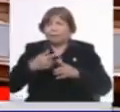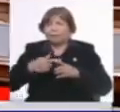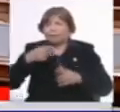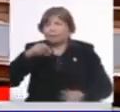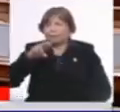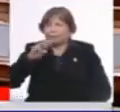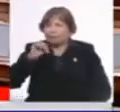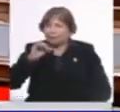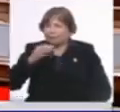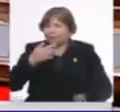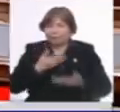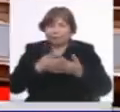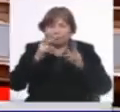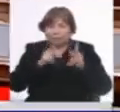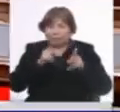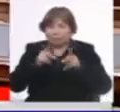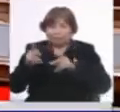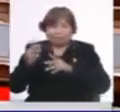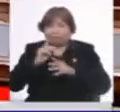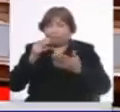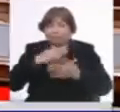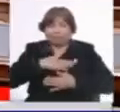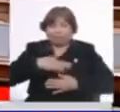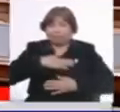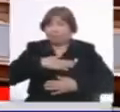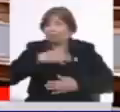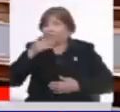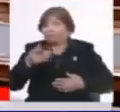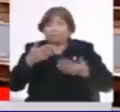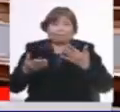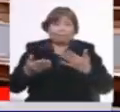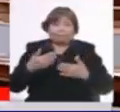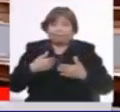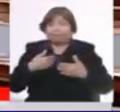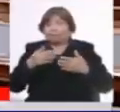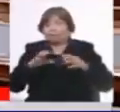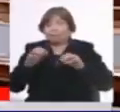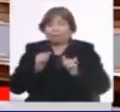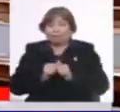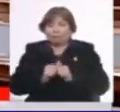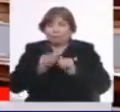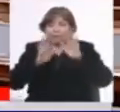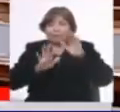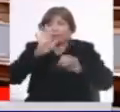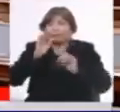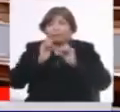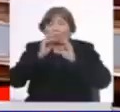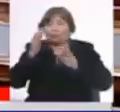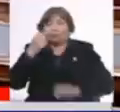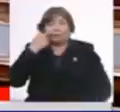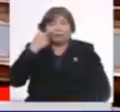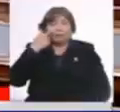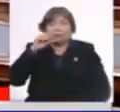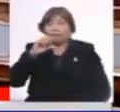premier, hay un plan, no le satisfació a ustedes la acción en 15 días del señor